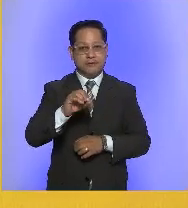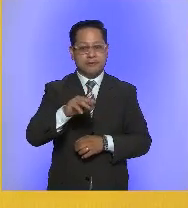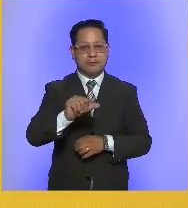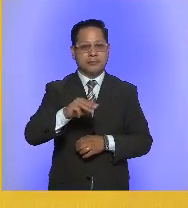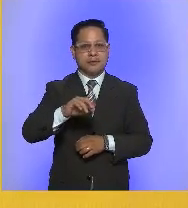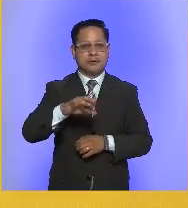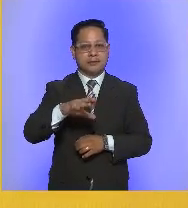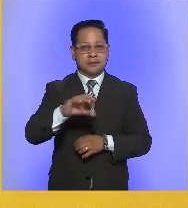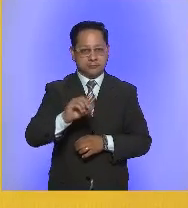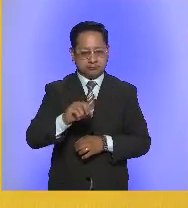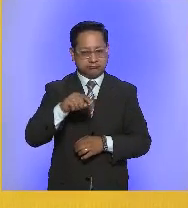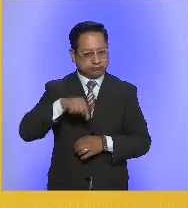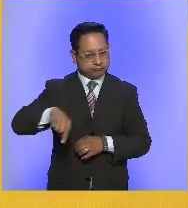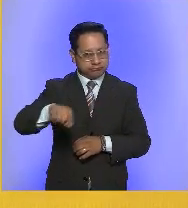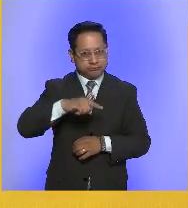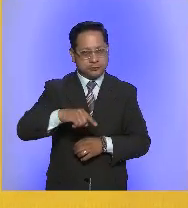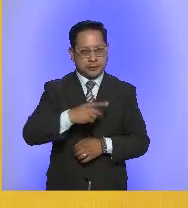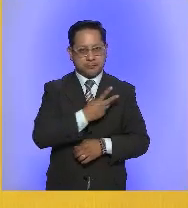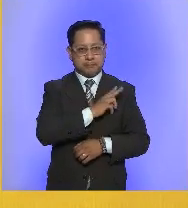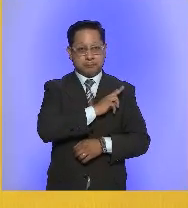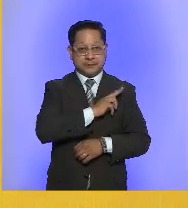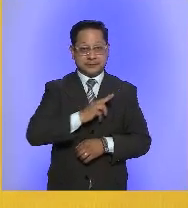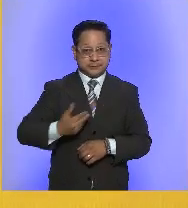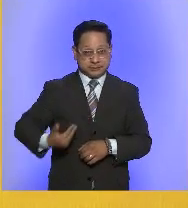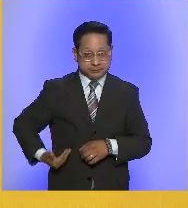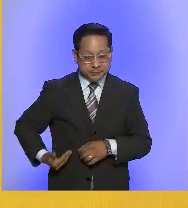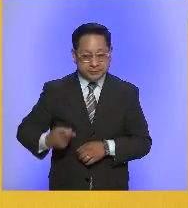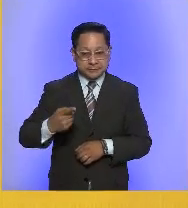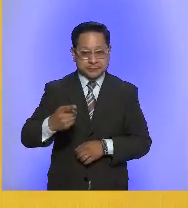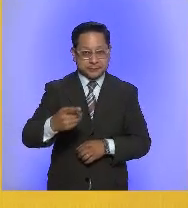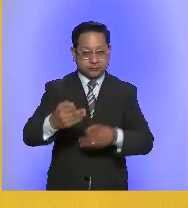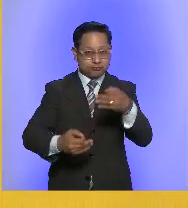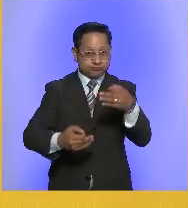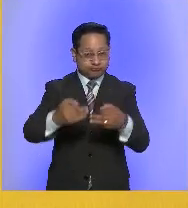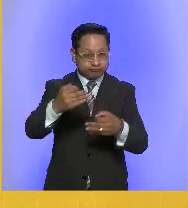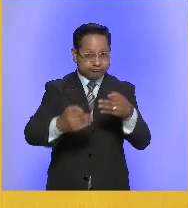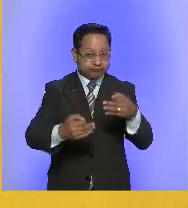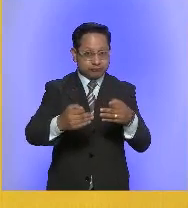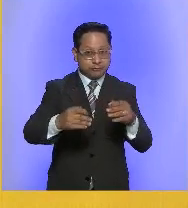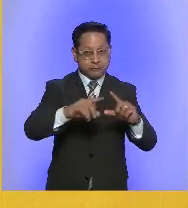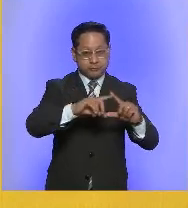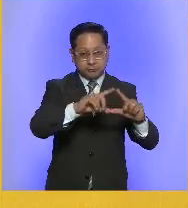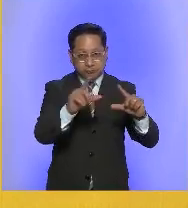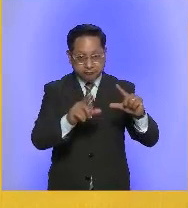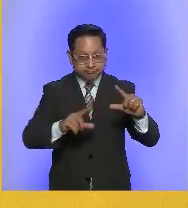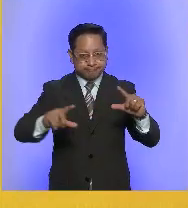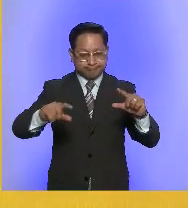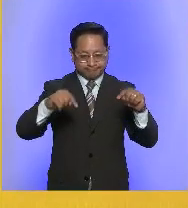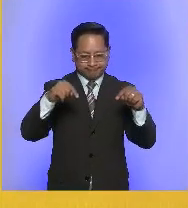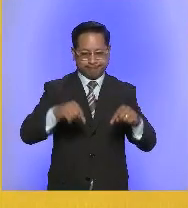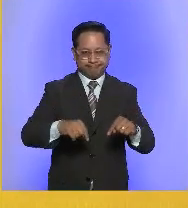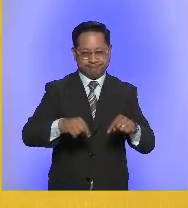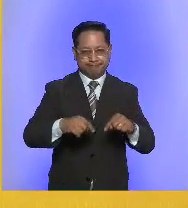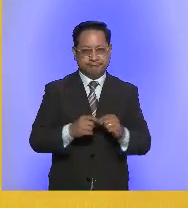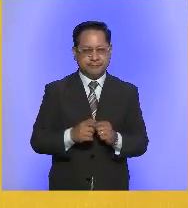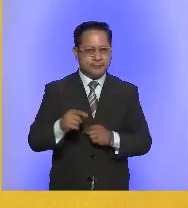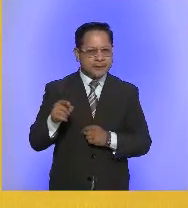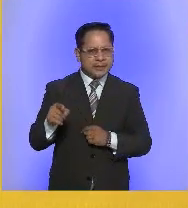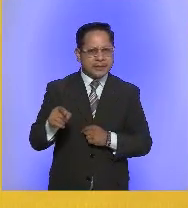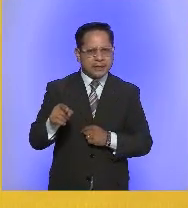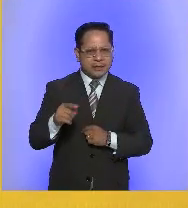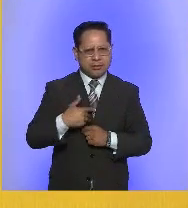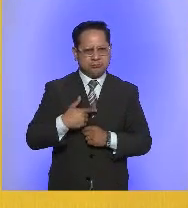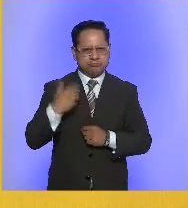de la Asociación de Tribunales Electorales de la República Mexicana. Ha sido conferencista internacional en España,